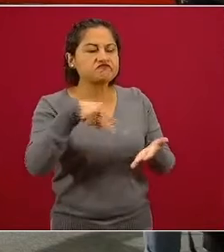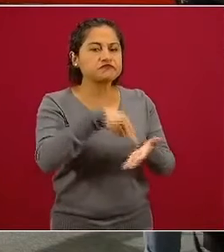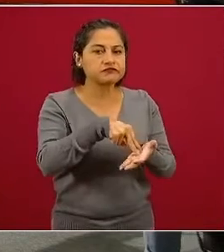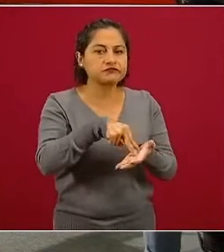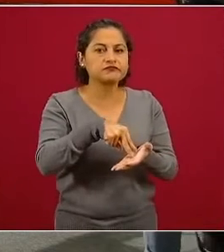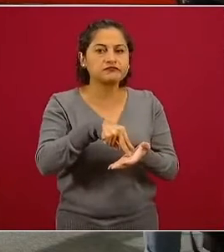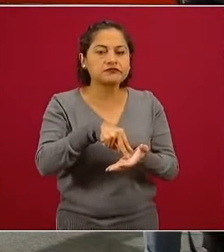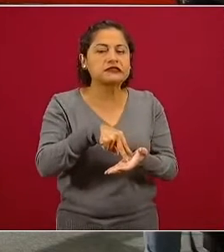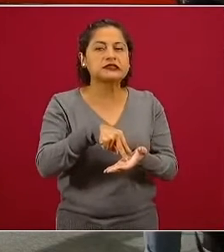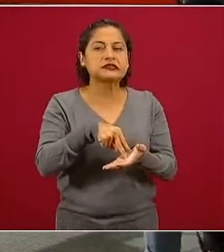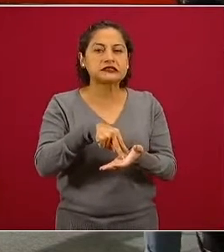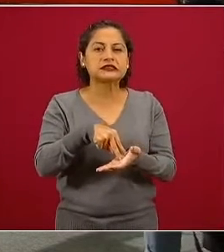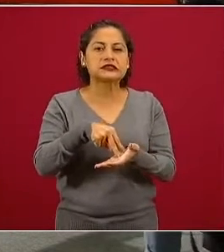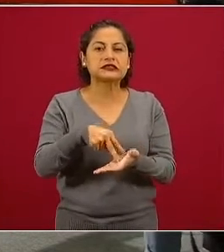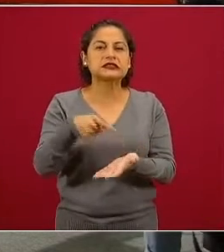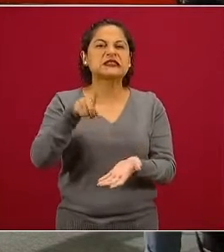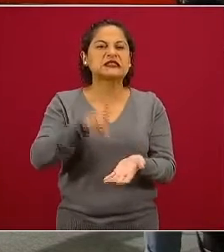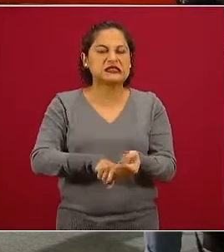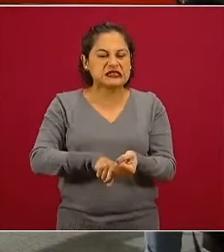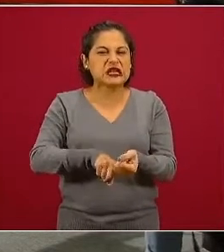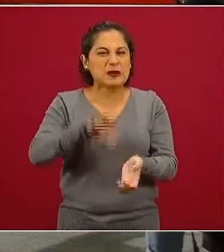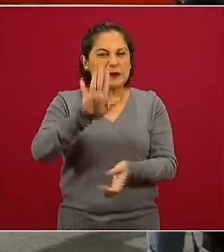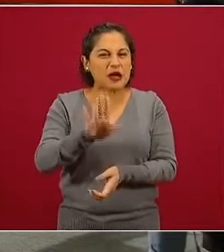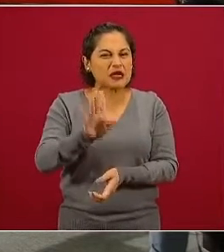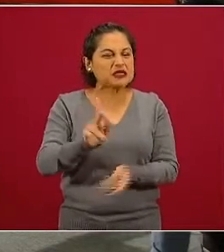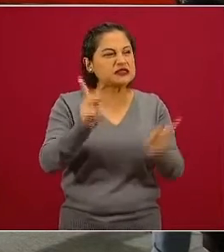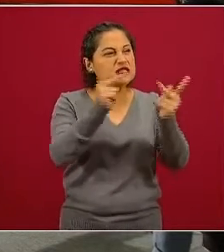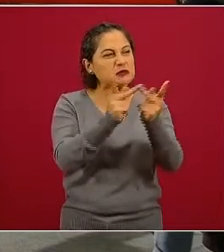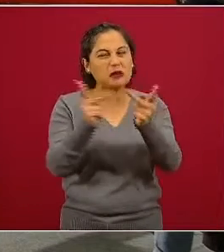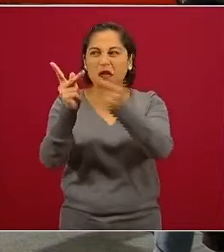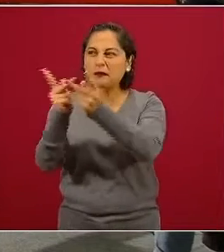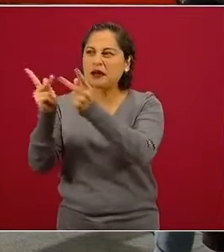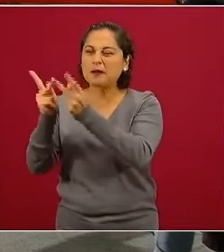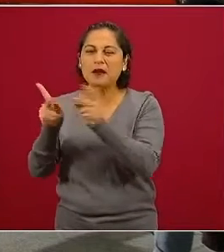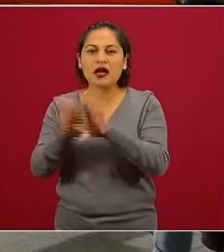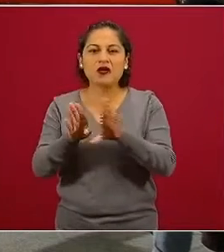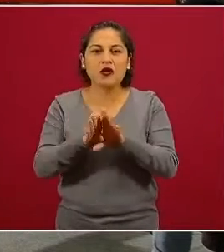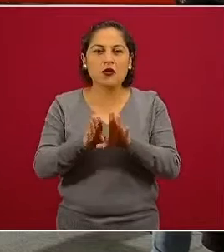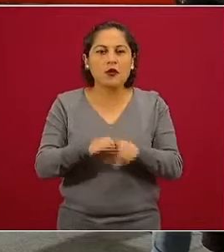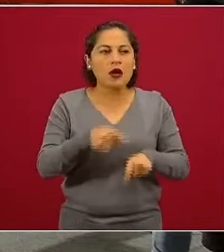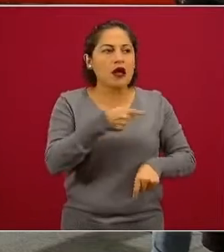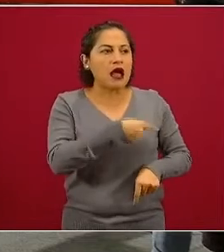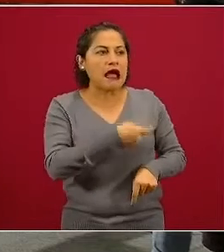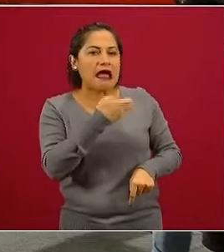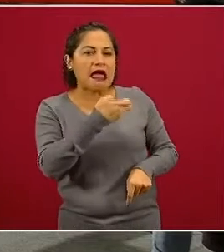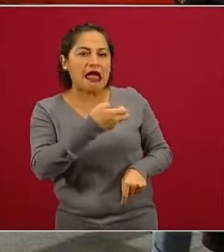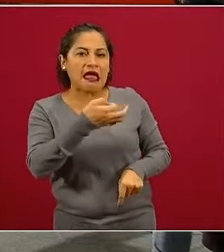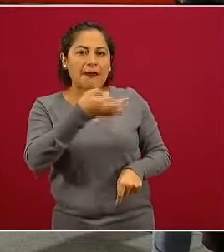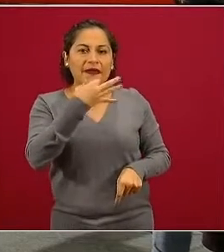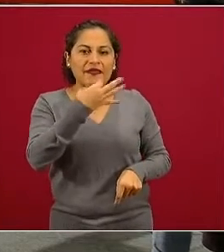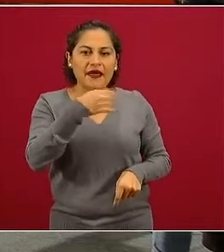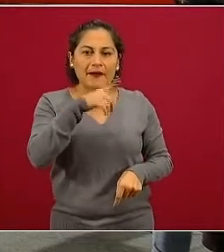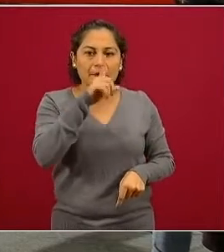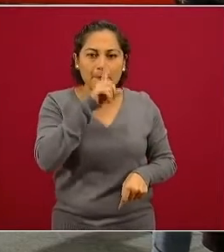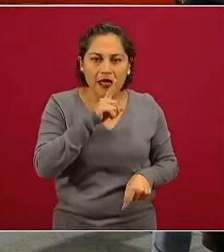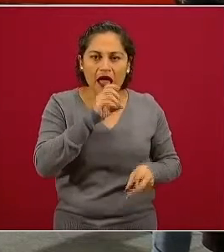es ni un poco, digamos, ingenua, es a veces malintencionada. Yo me refería antes